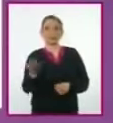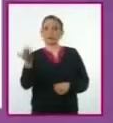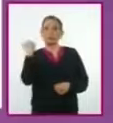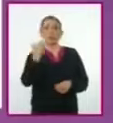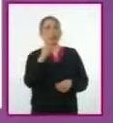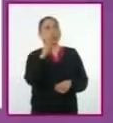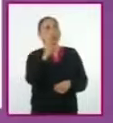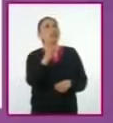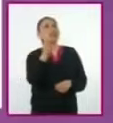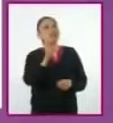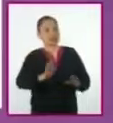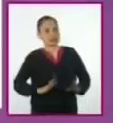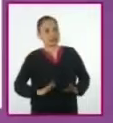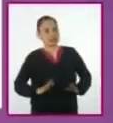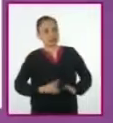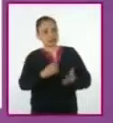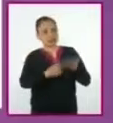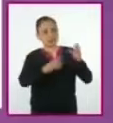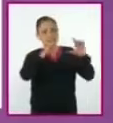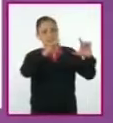Acompáñenme a ver las siguientes láminas.